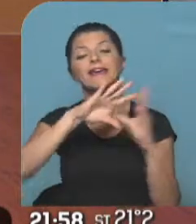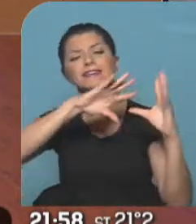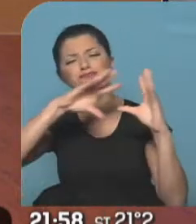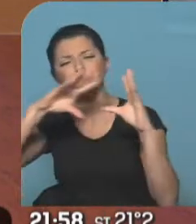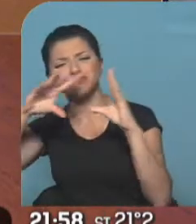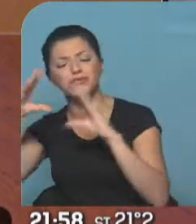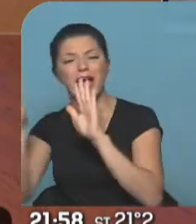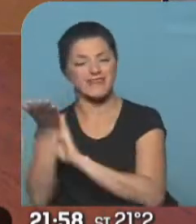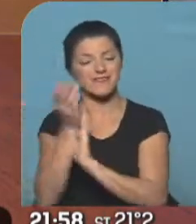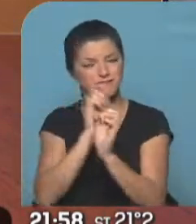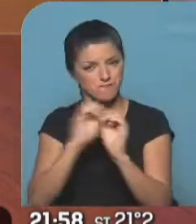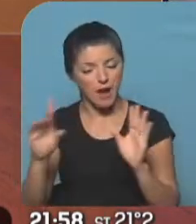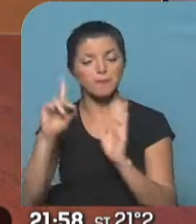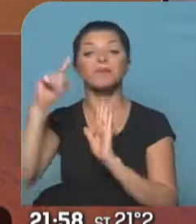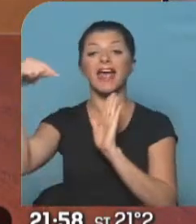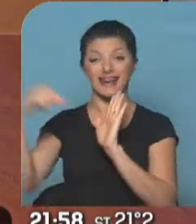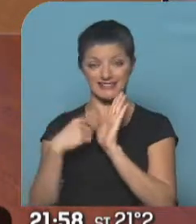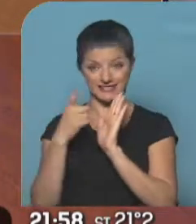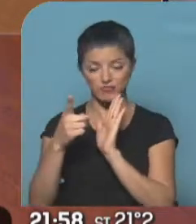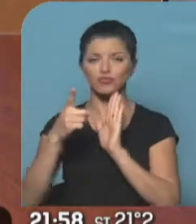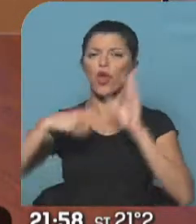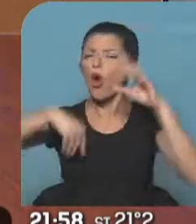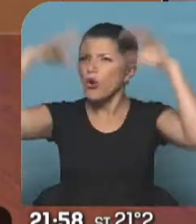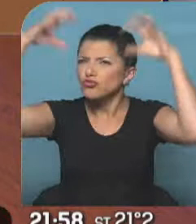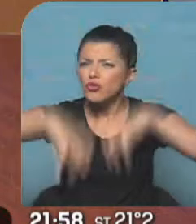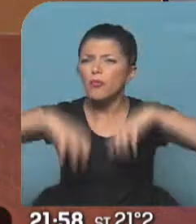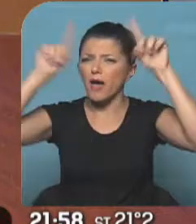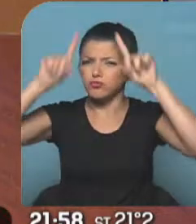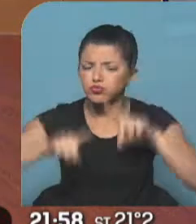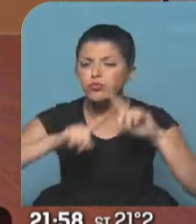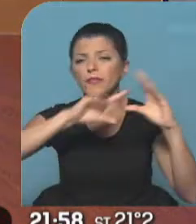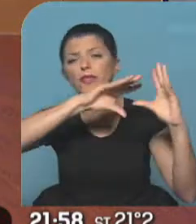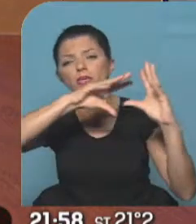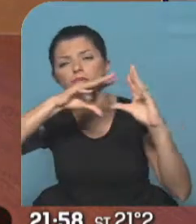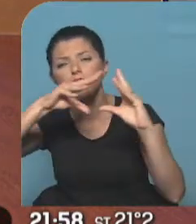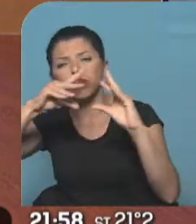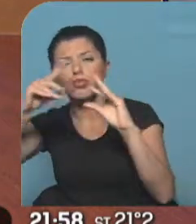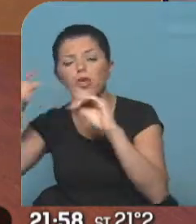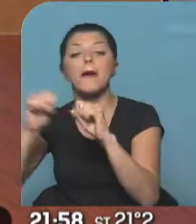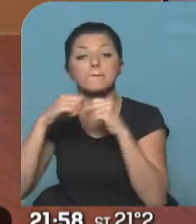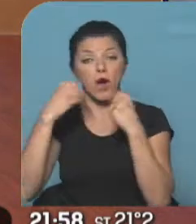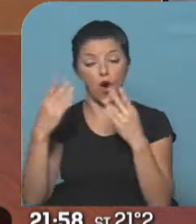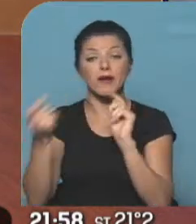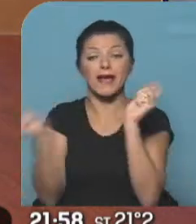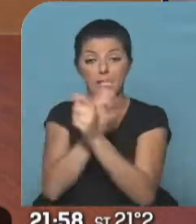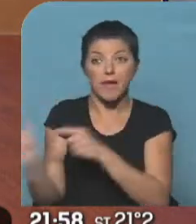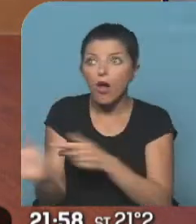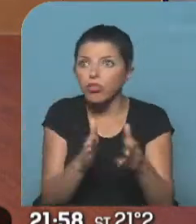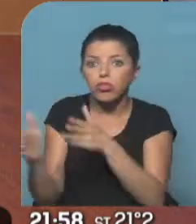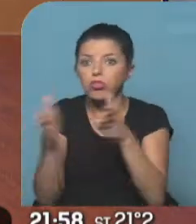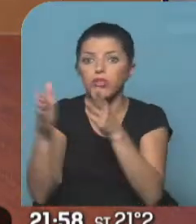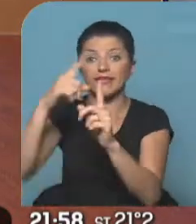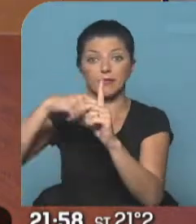zona central, prácticamente en toda la región, lluvias y tormentas. Desde el oeste comenzará a mejorar el tiempo, el viento cambiará al sector sur y descenderá bruscamente